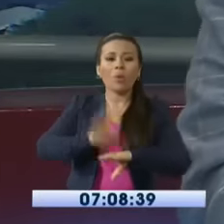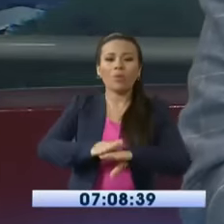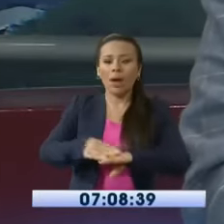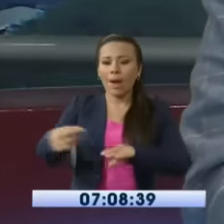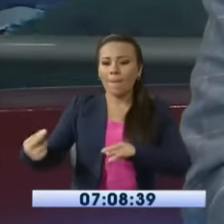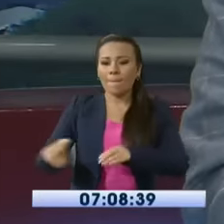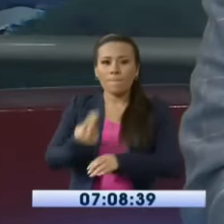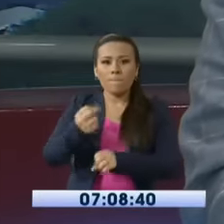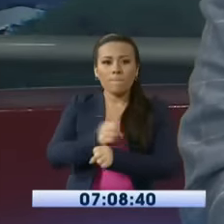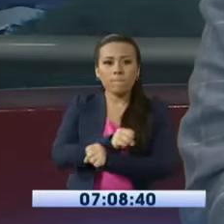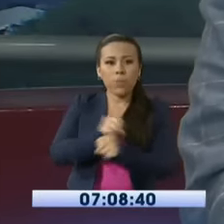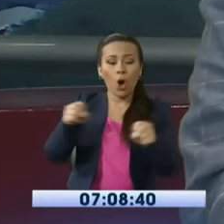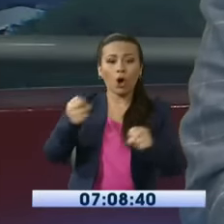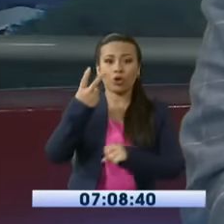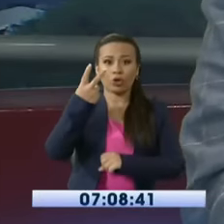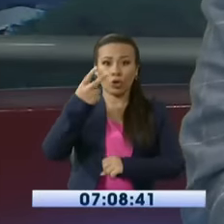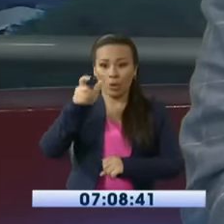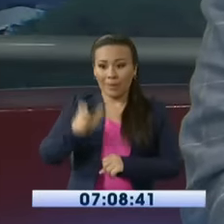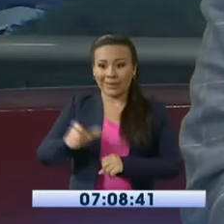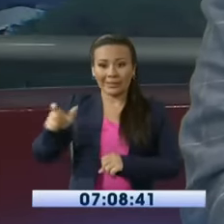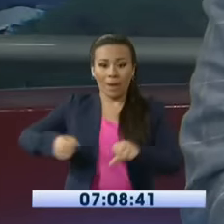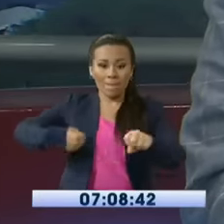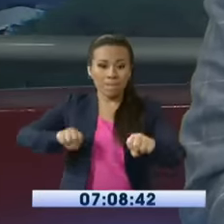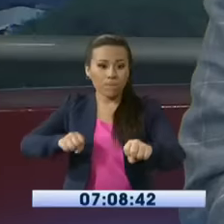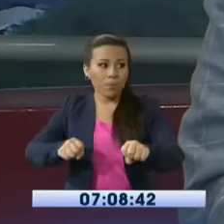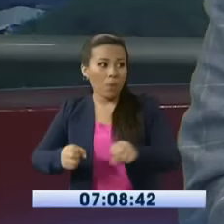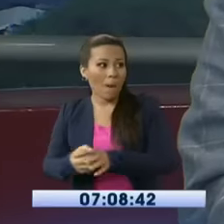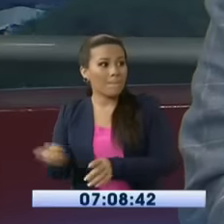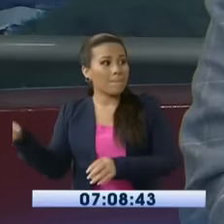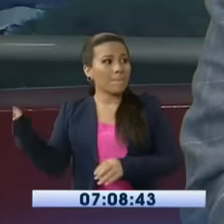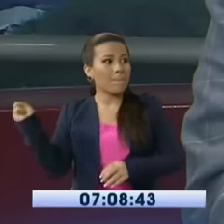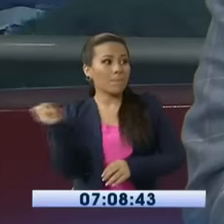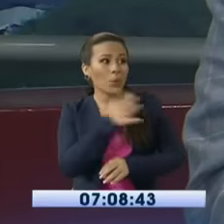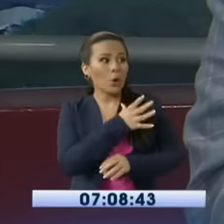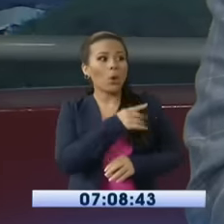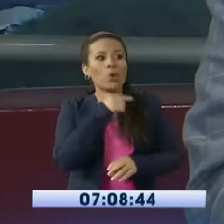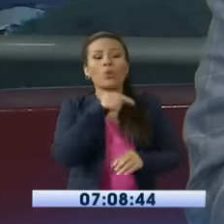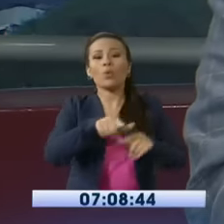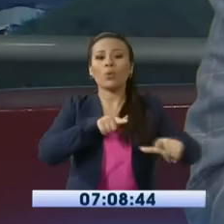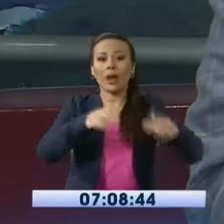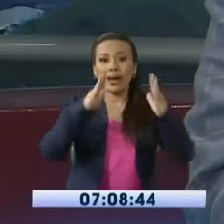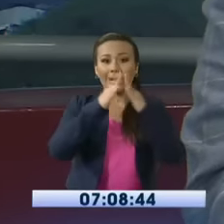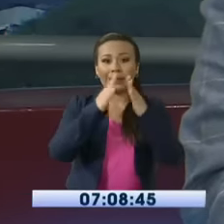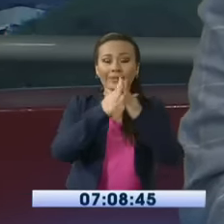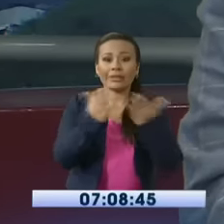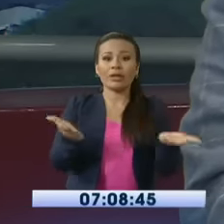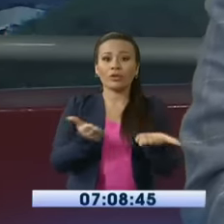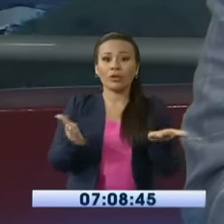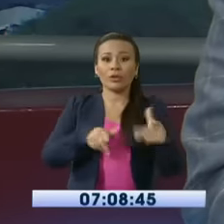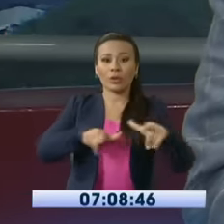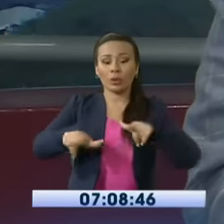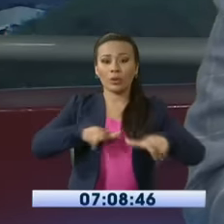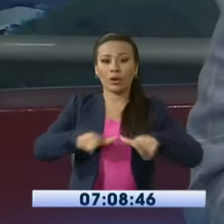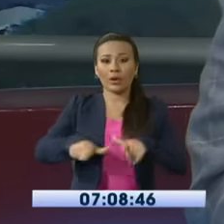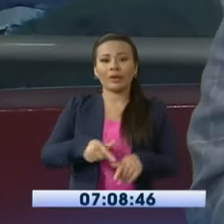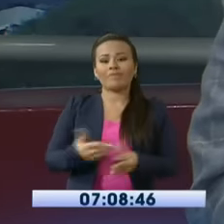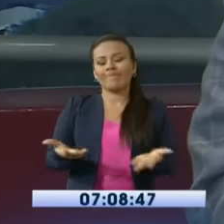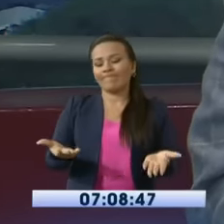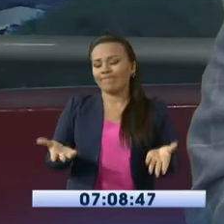a bordo de una motocicleta habrían lanzado un artefacto explosivo a un domicilio ubicado en la zona de